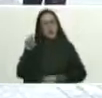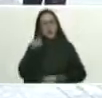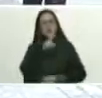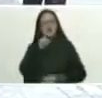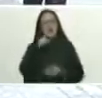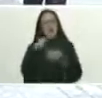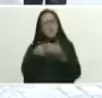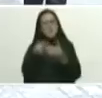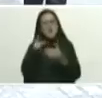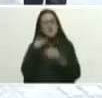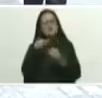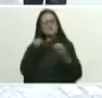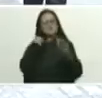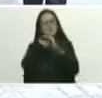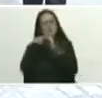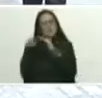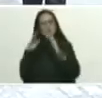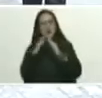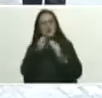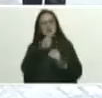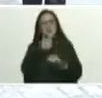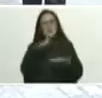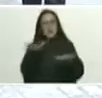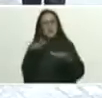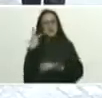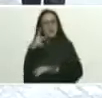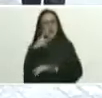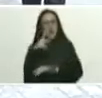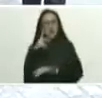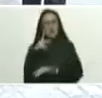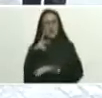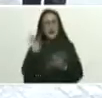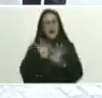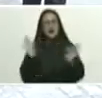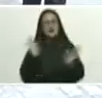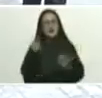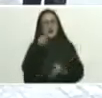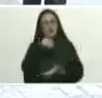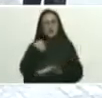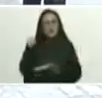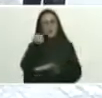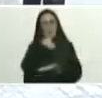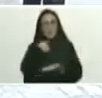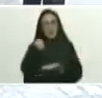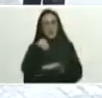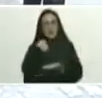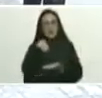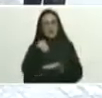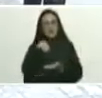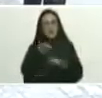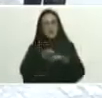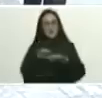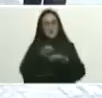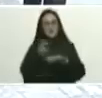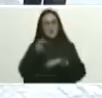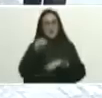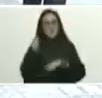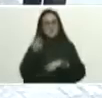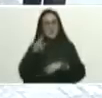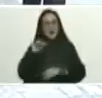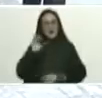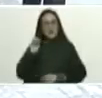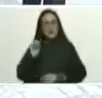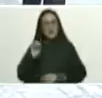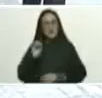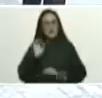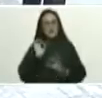un urbanismo maravilloso en la parroquia Caña de Azúcar, municipio Mario Briceño Iragorri. Allá